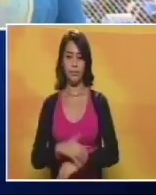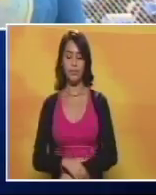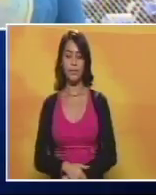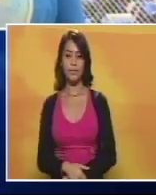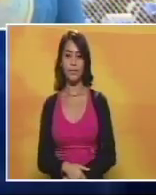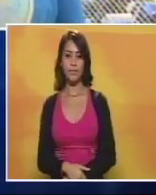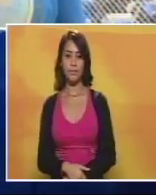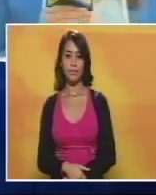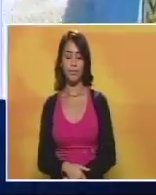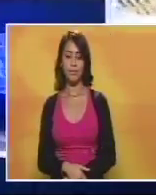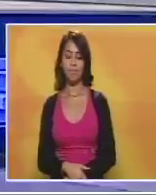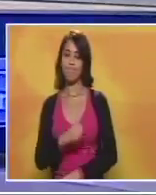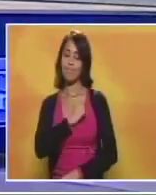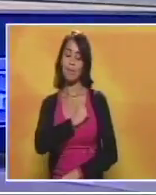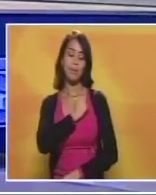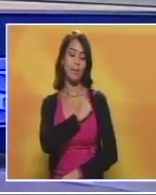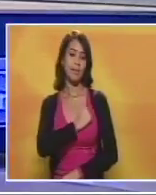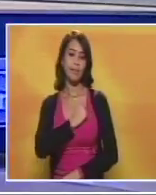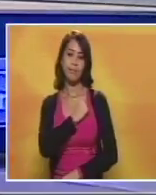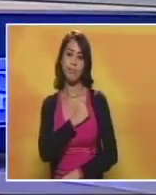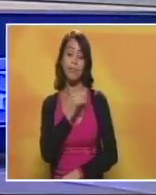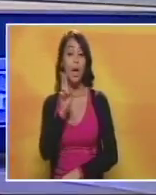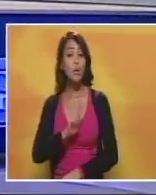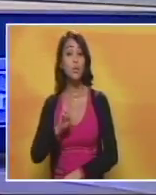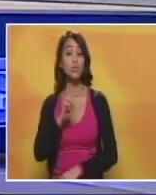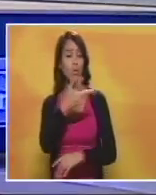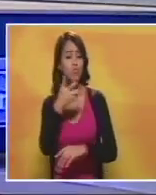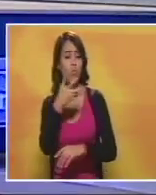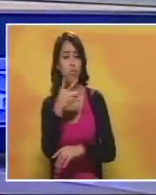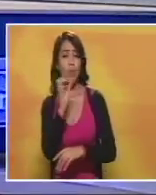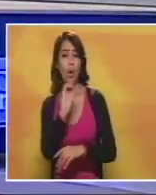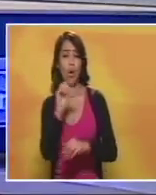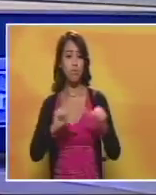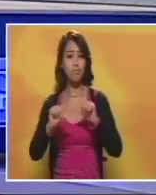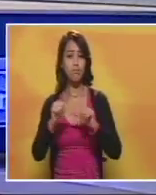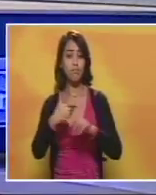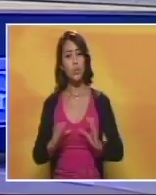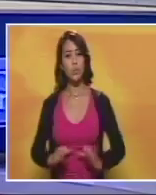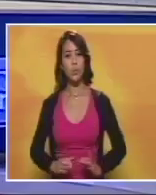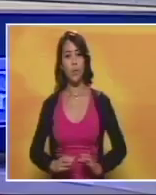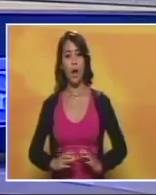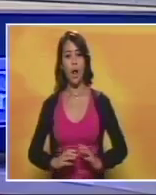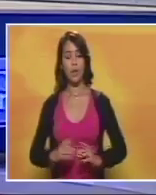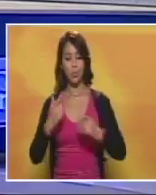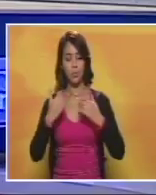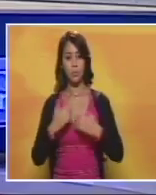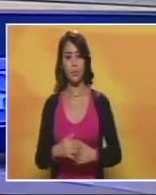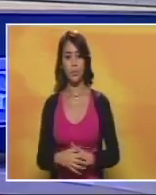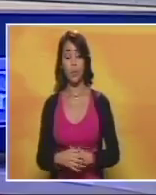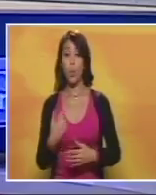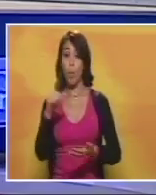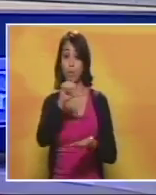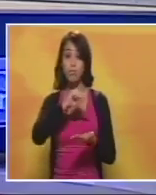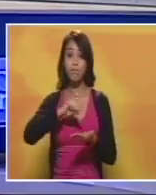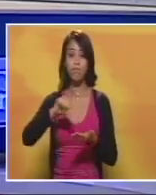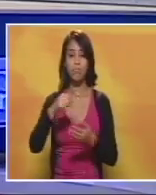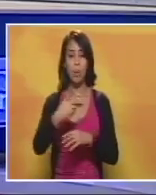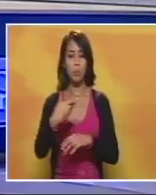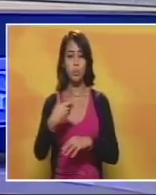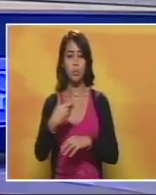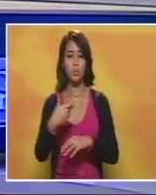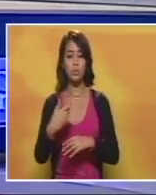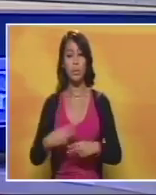la Escuela Técnica Industrial. En Táchira, Marina Glot, Noticiero Venevisión. En el estado de Nueva Esparta se lleva a cabo la